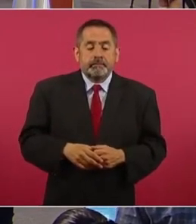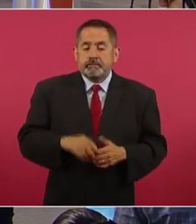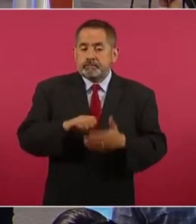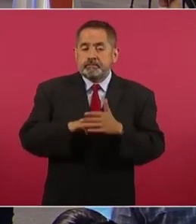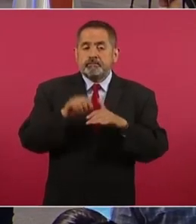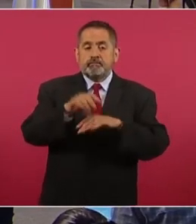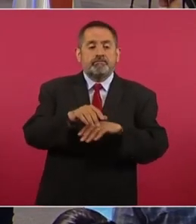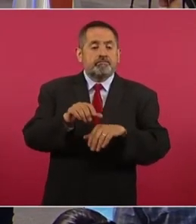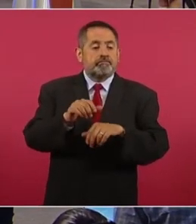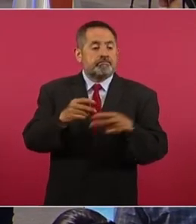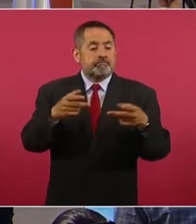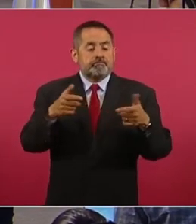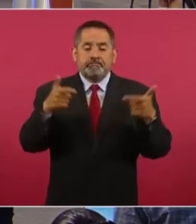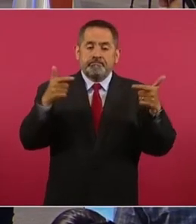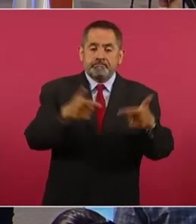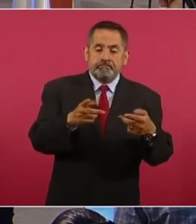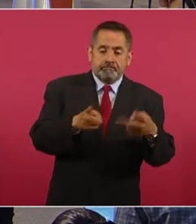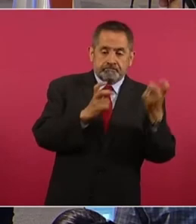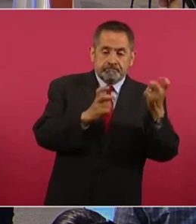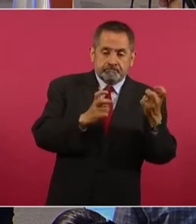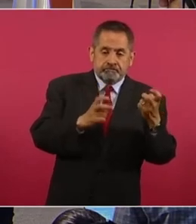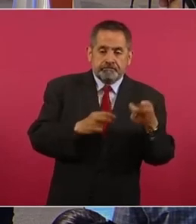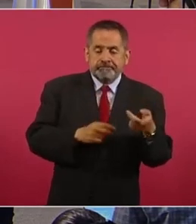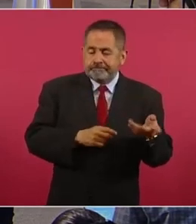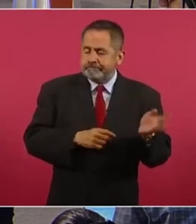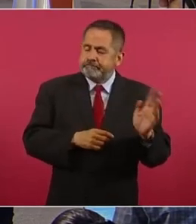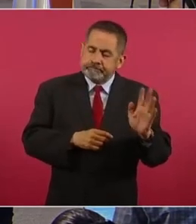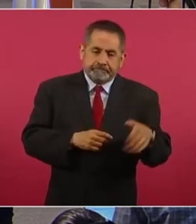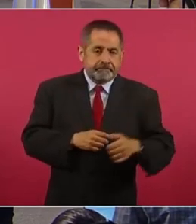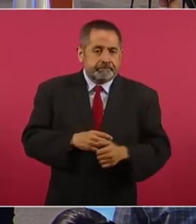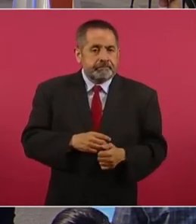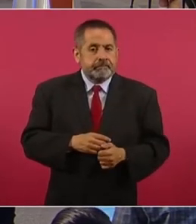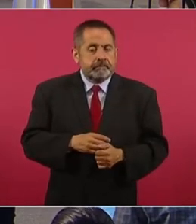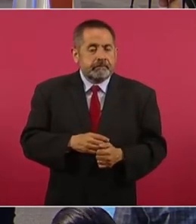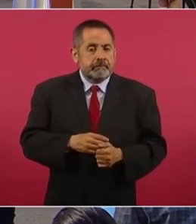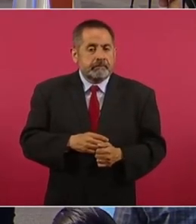ejemplo, es mucho